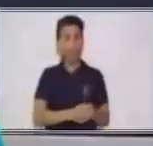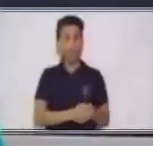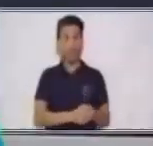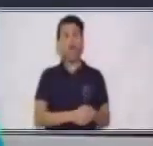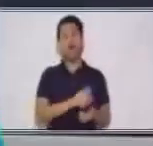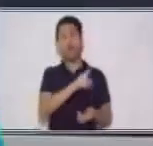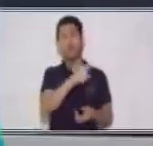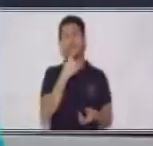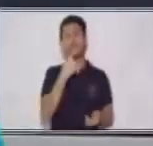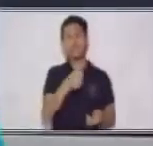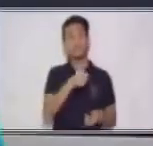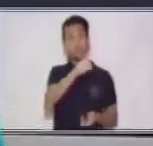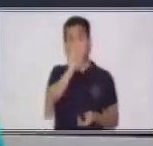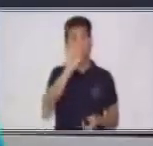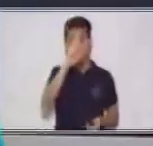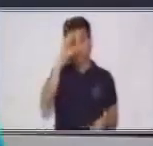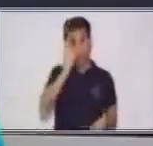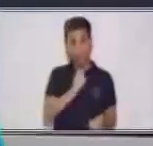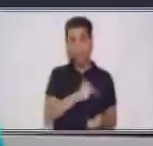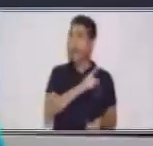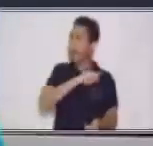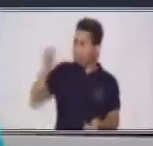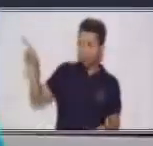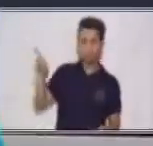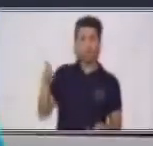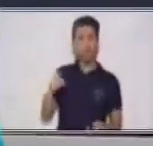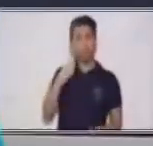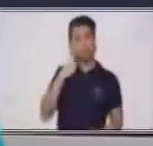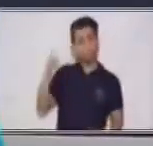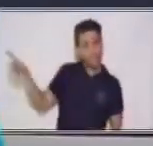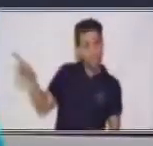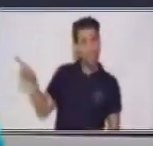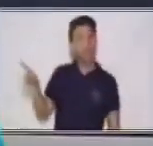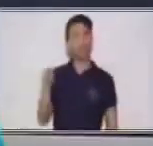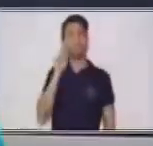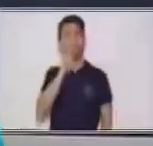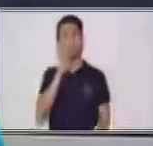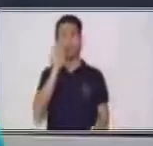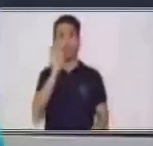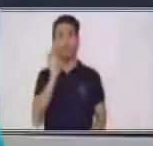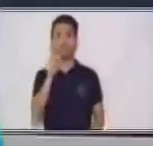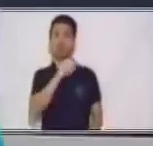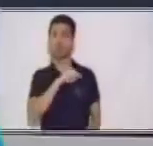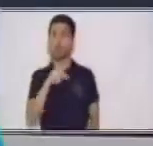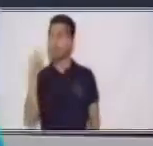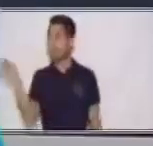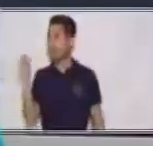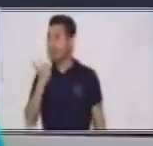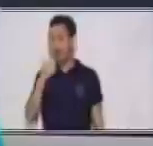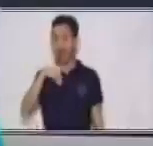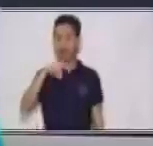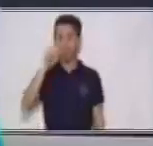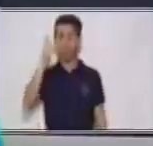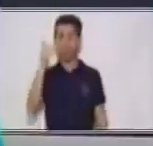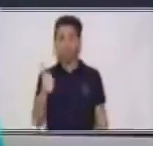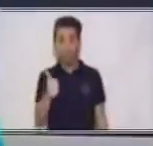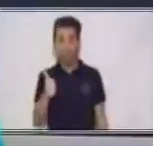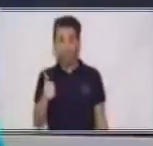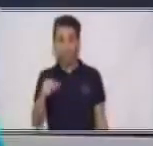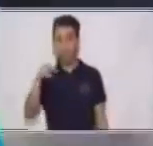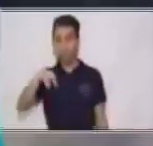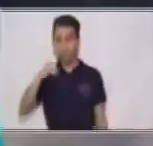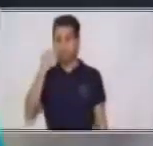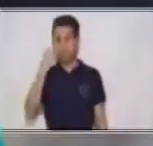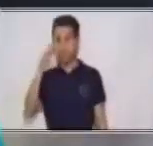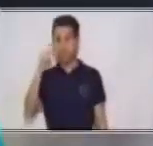Entonces, de ahí se origina el nombre de la cueva de Andamirá. Muy interesante, ¿no creen? Para mí es muy interesante también.